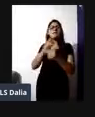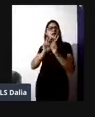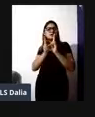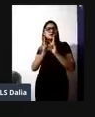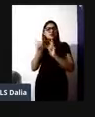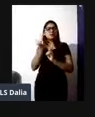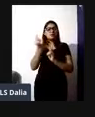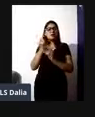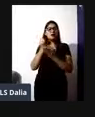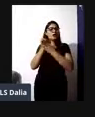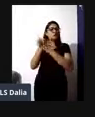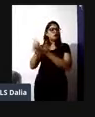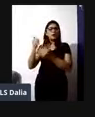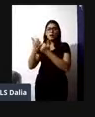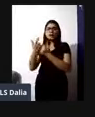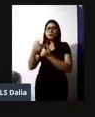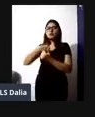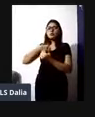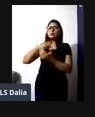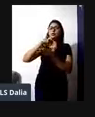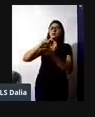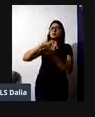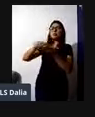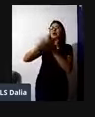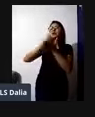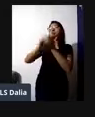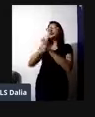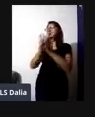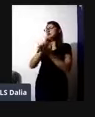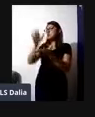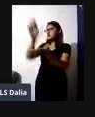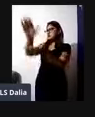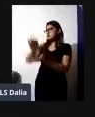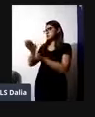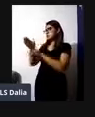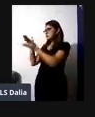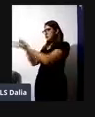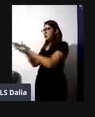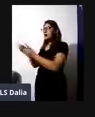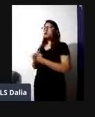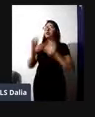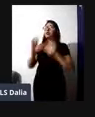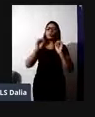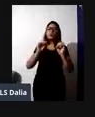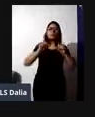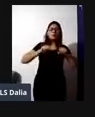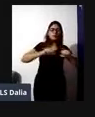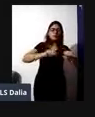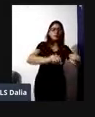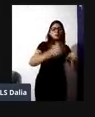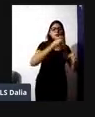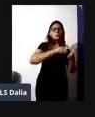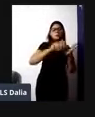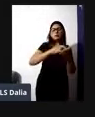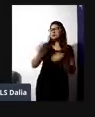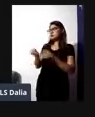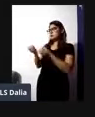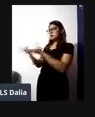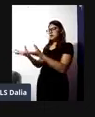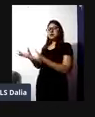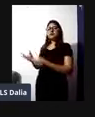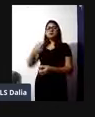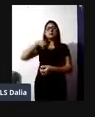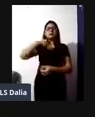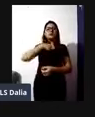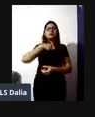llevar las tortillas. Creo que también tenemos que ser mucho más solidarios, mucho más empáticos, menos